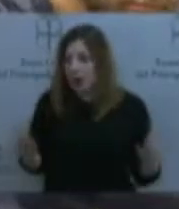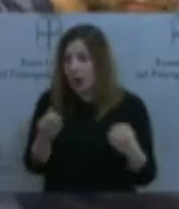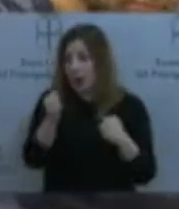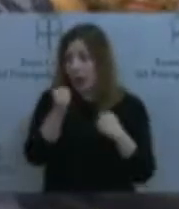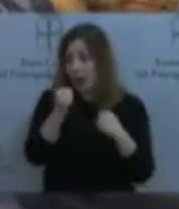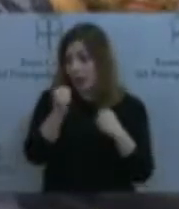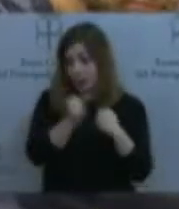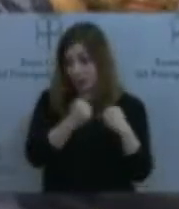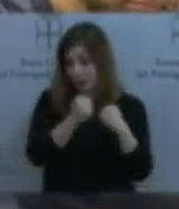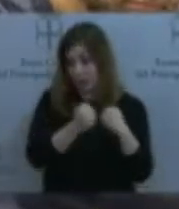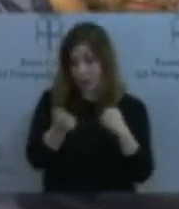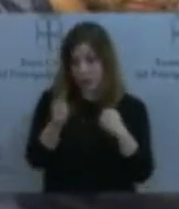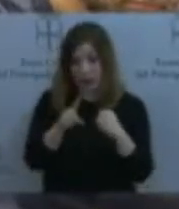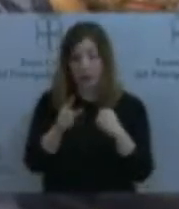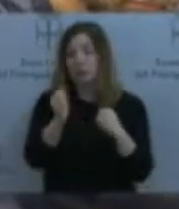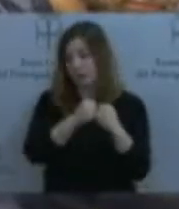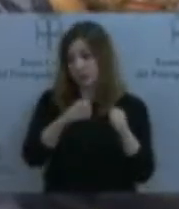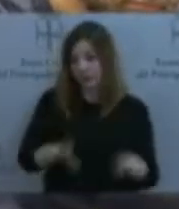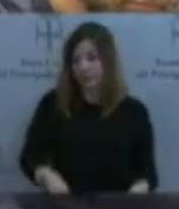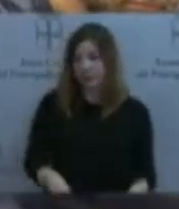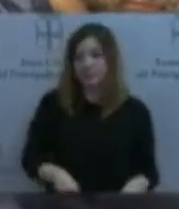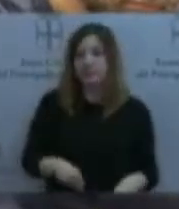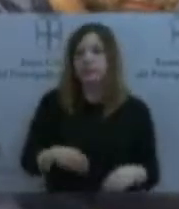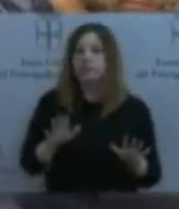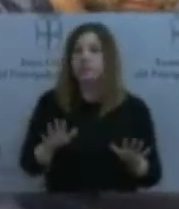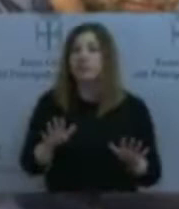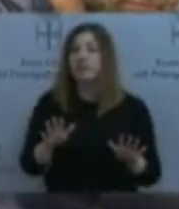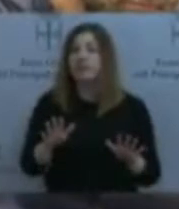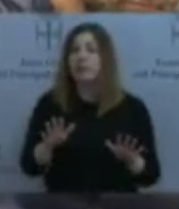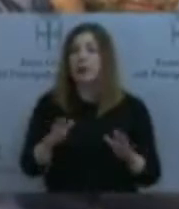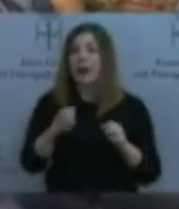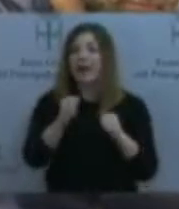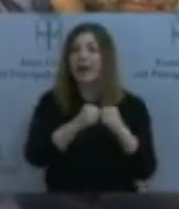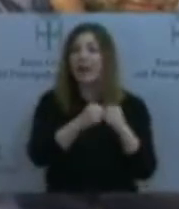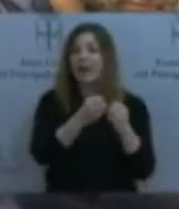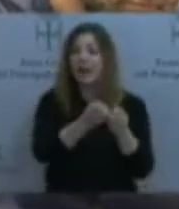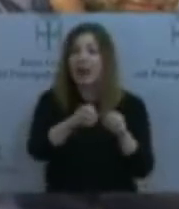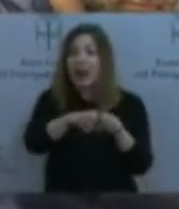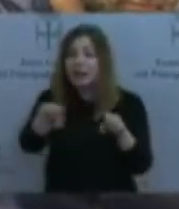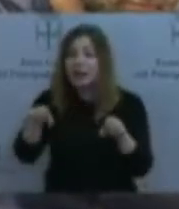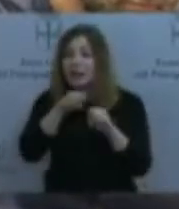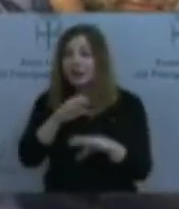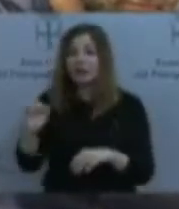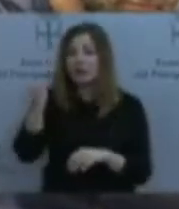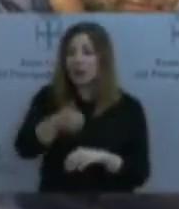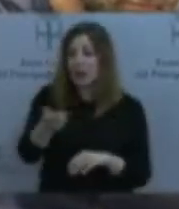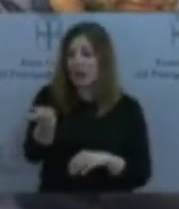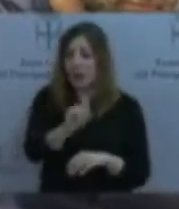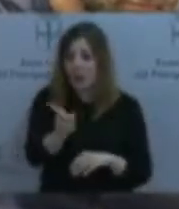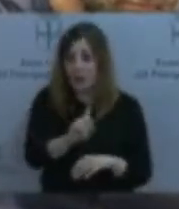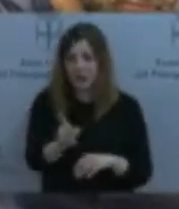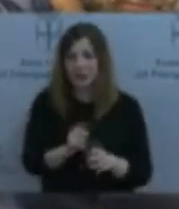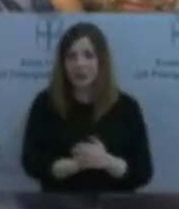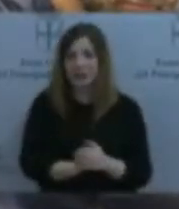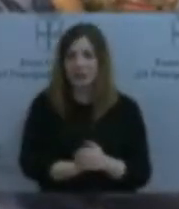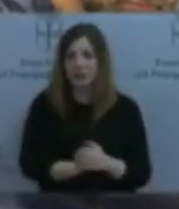sido jamás una cantera histórica, ni del Chao San Martín ni de ningún otro yacimiento del occidente asturiano. La cuestión es,